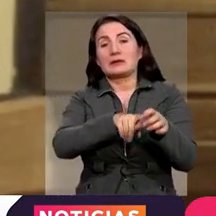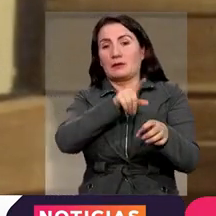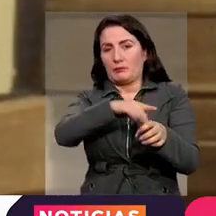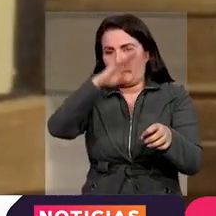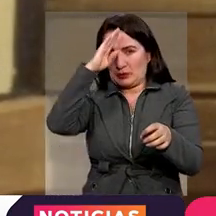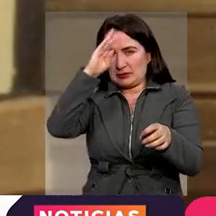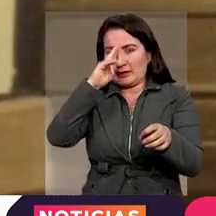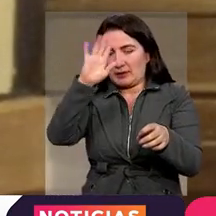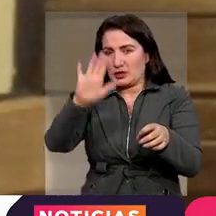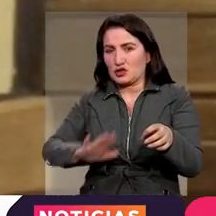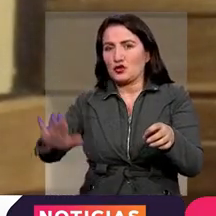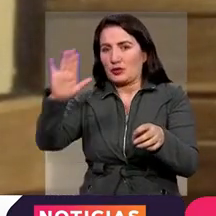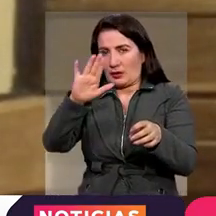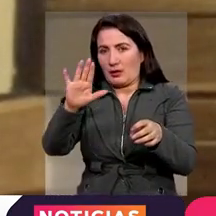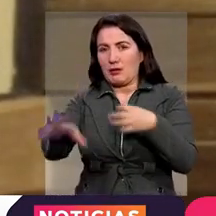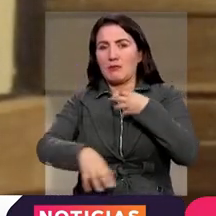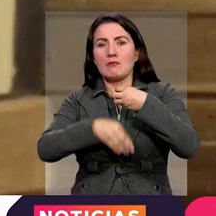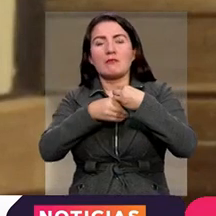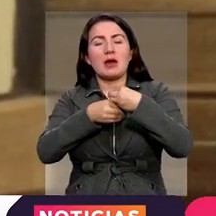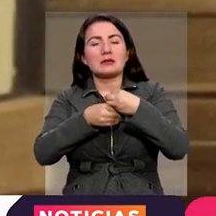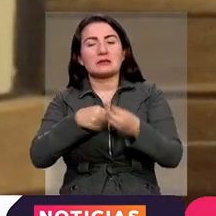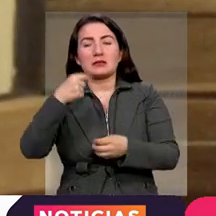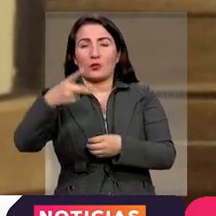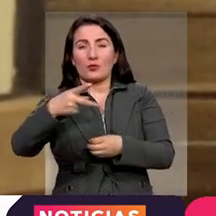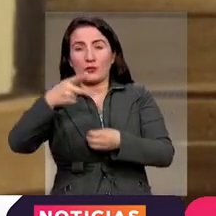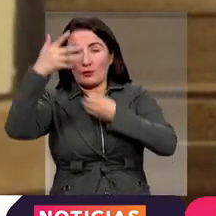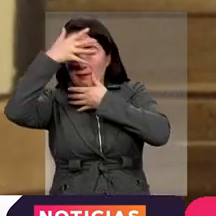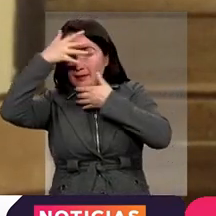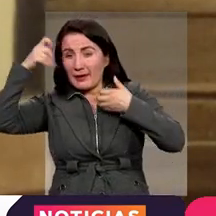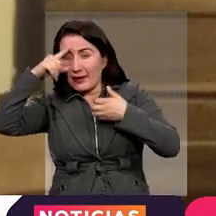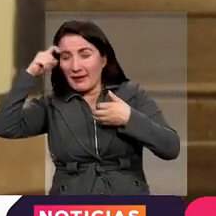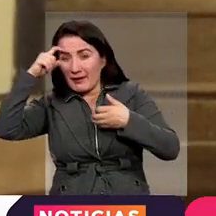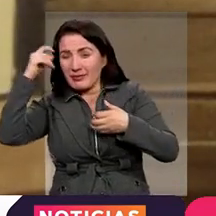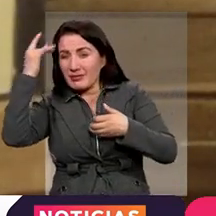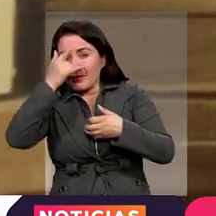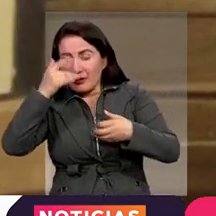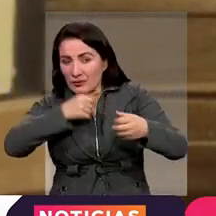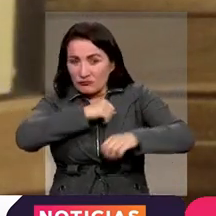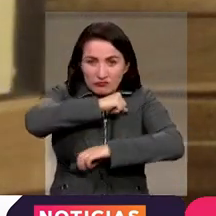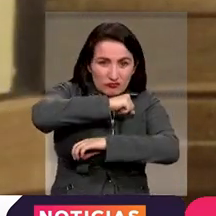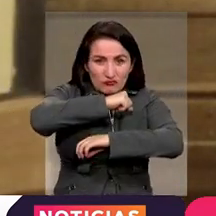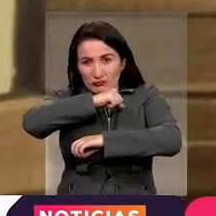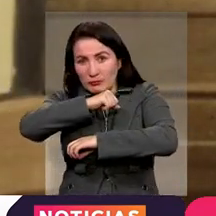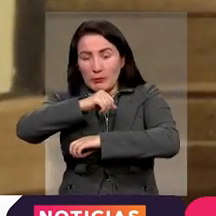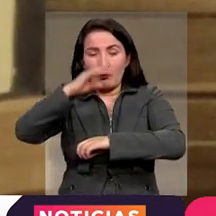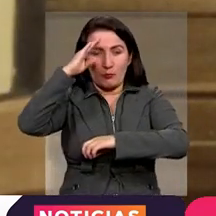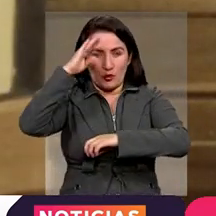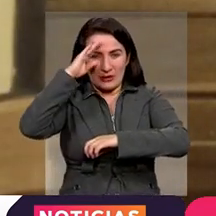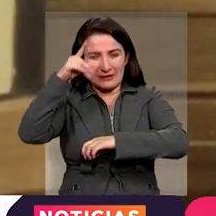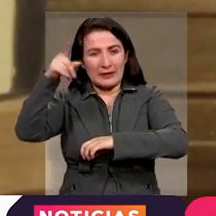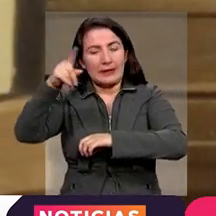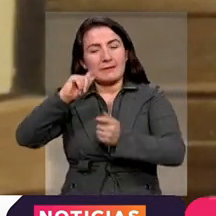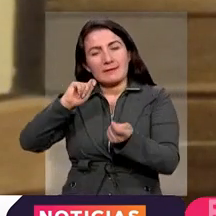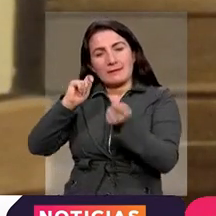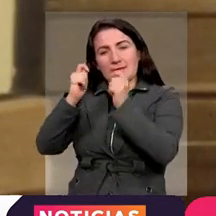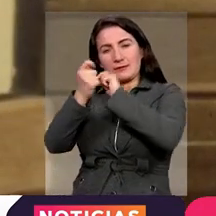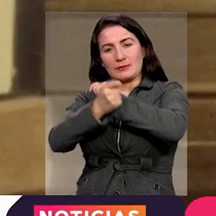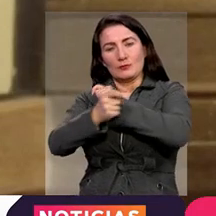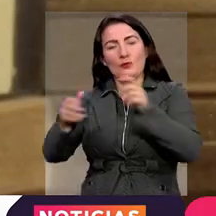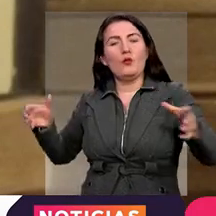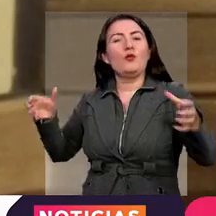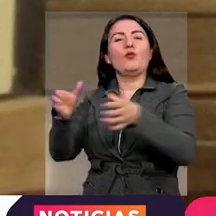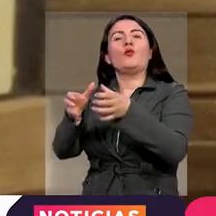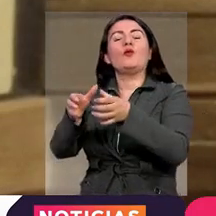Nacional. Segundo, dijo que el ESMAD sería transformado en una especie de